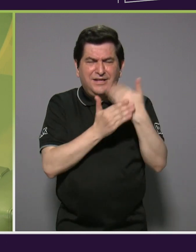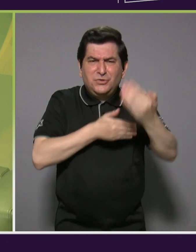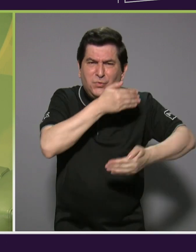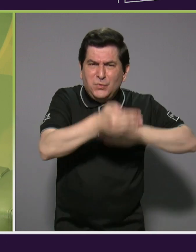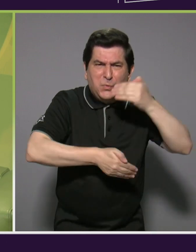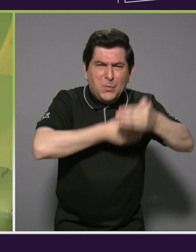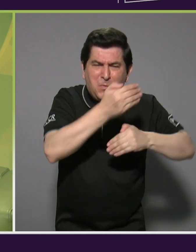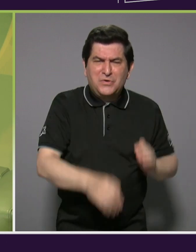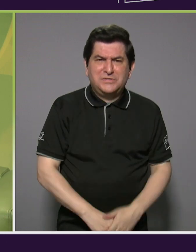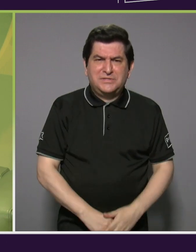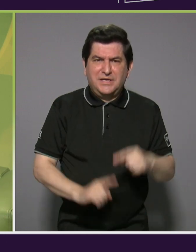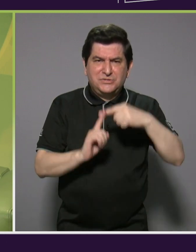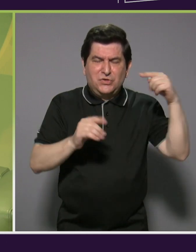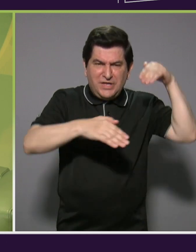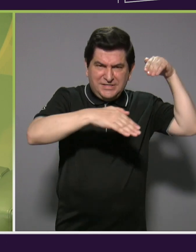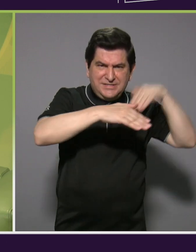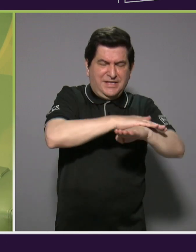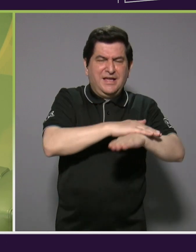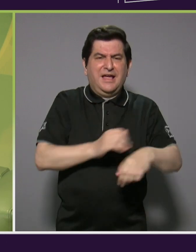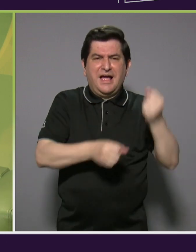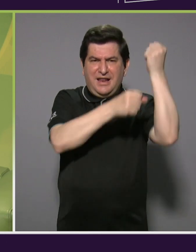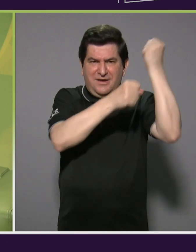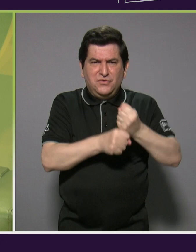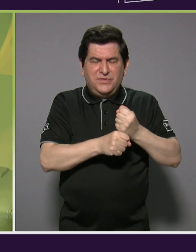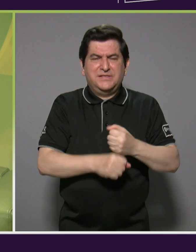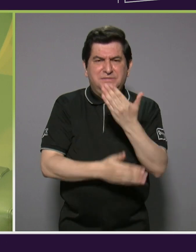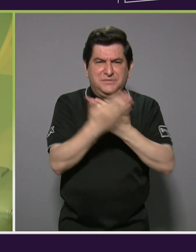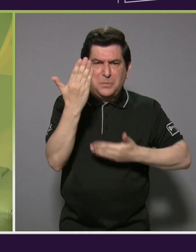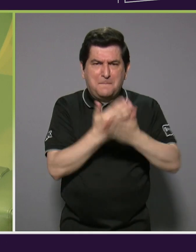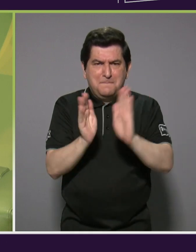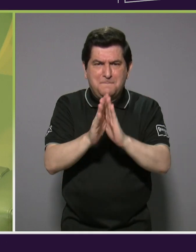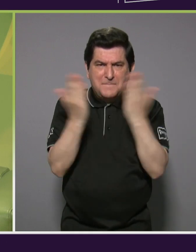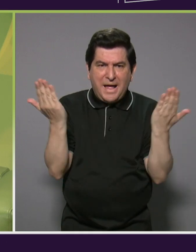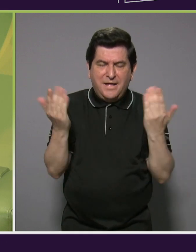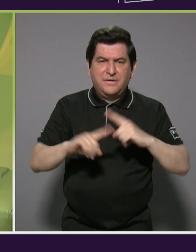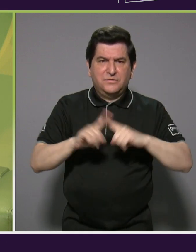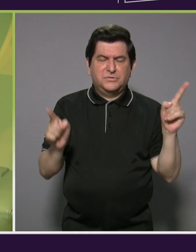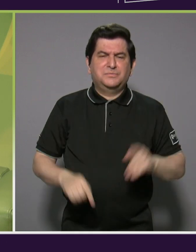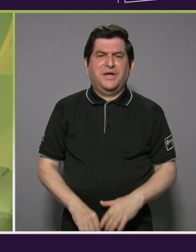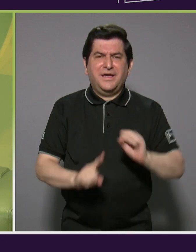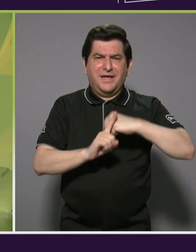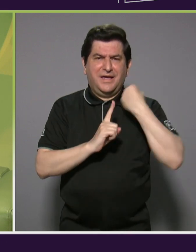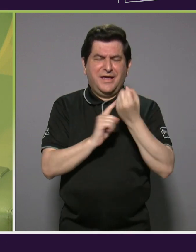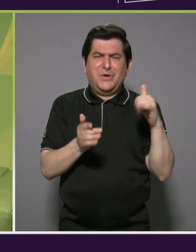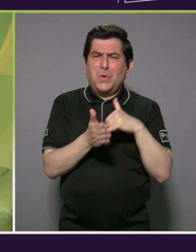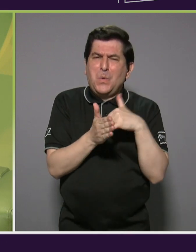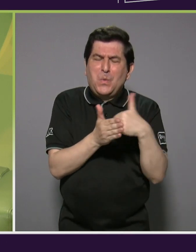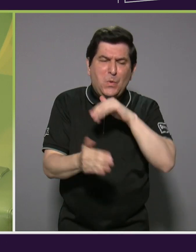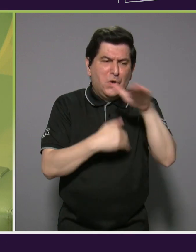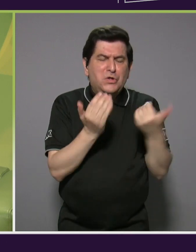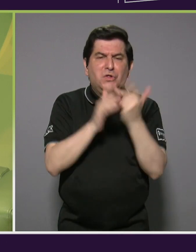proceso, desde el allanamiento de la Fundación Manos Abiertas, pero que es el reflejo de una situación de vulnerabilidad que viven todas las personas con